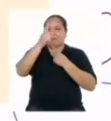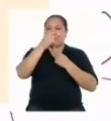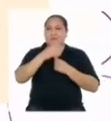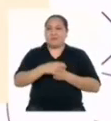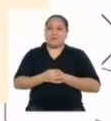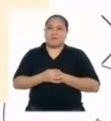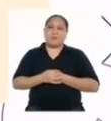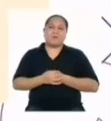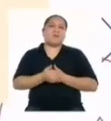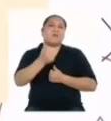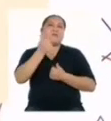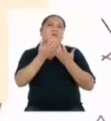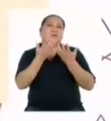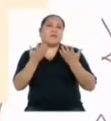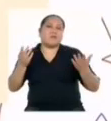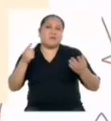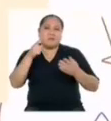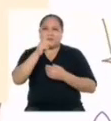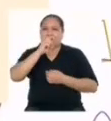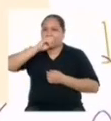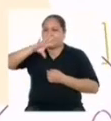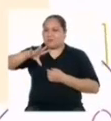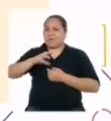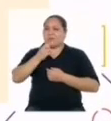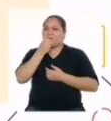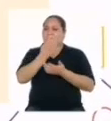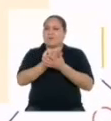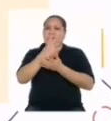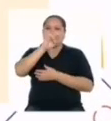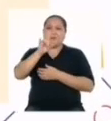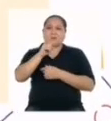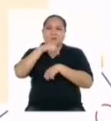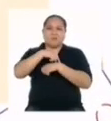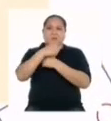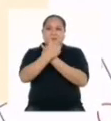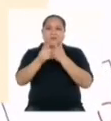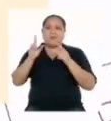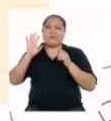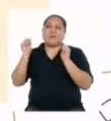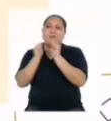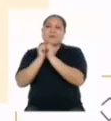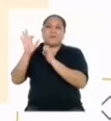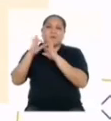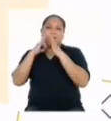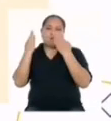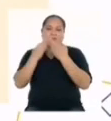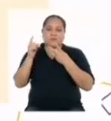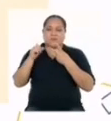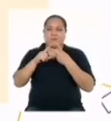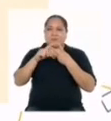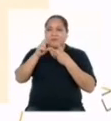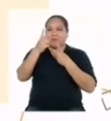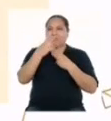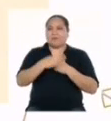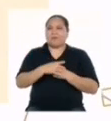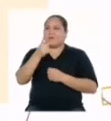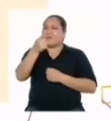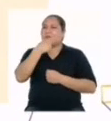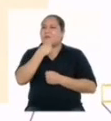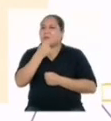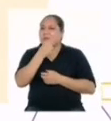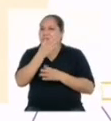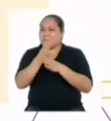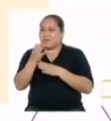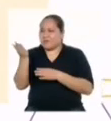Pregunta 1. ¿Qué actividades propondrías para el buen uso del tiempo libre en tu familia? Pregunta 2. ¿Qué te